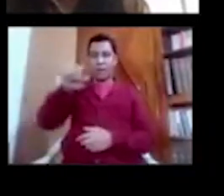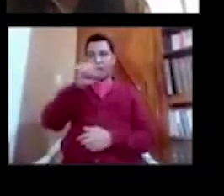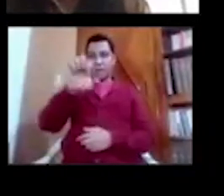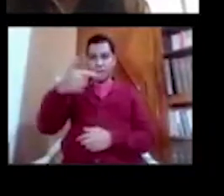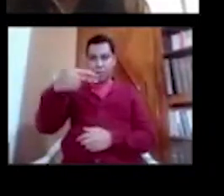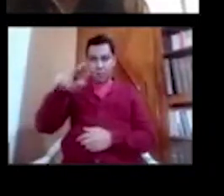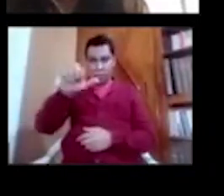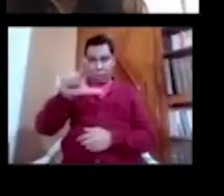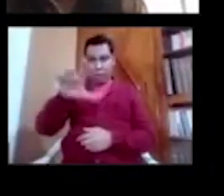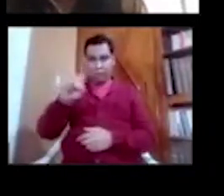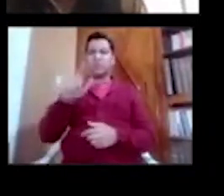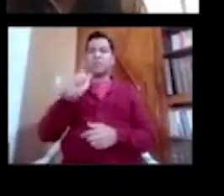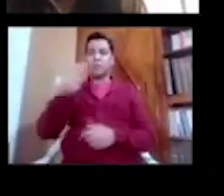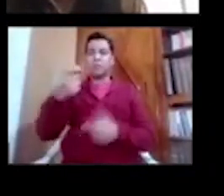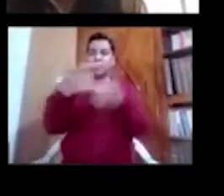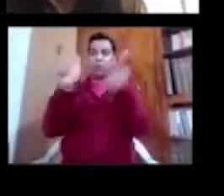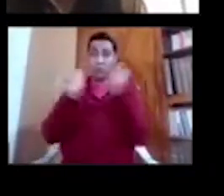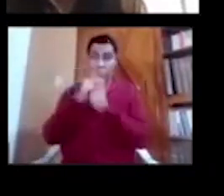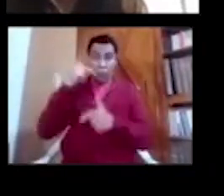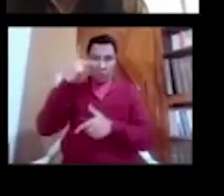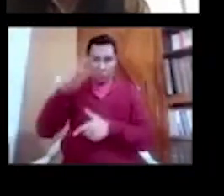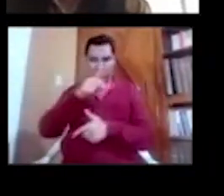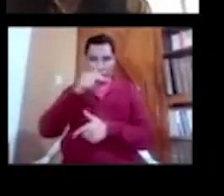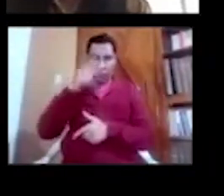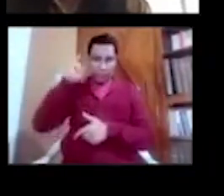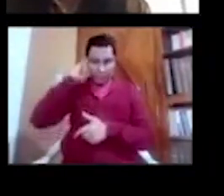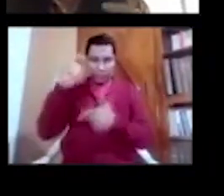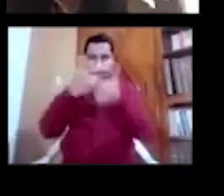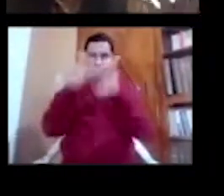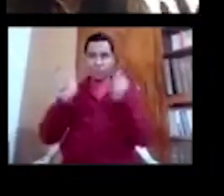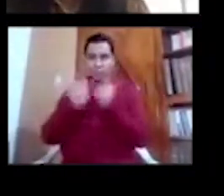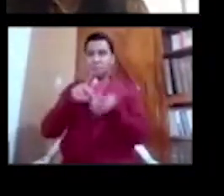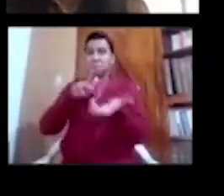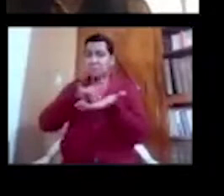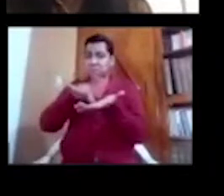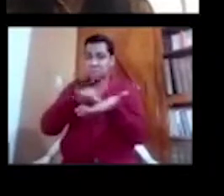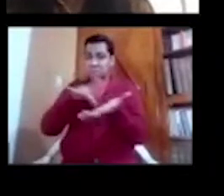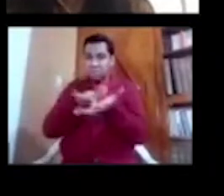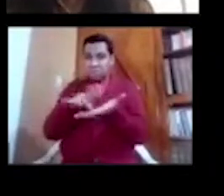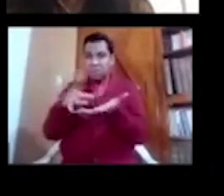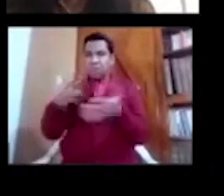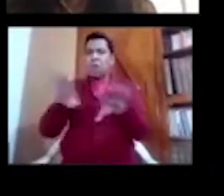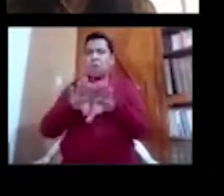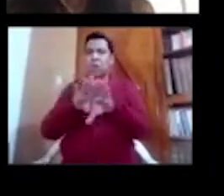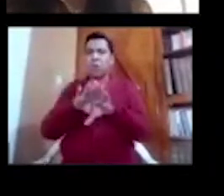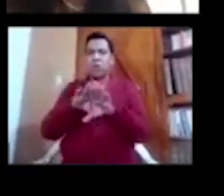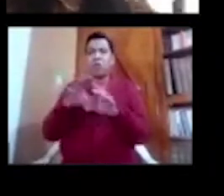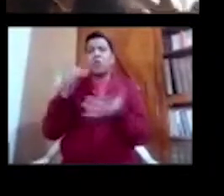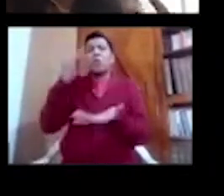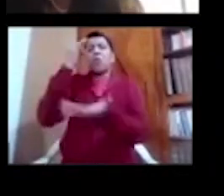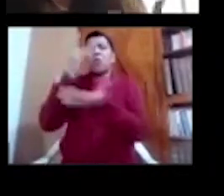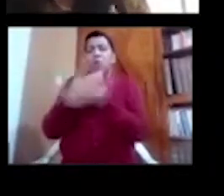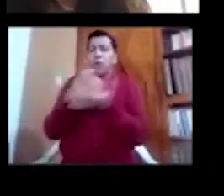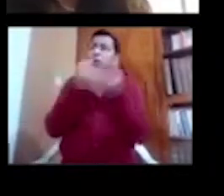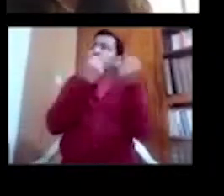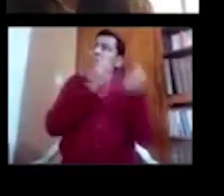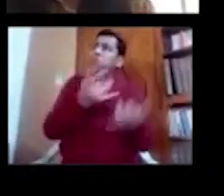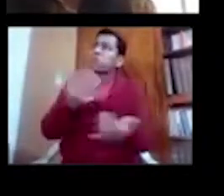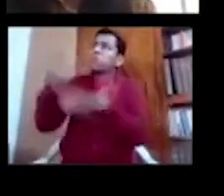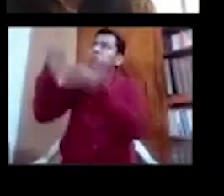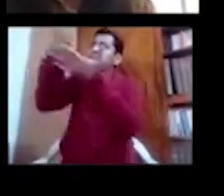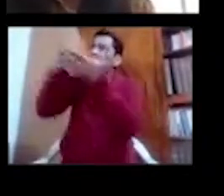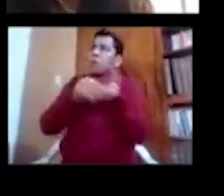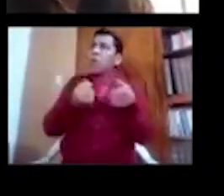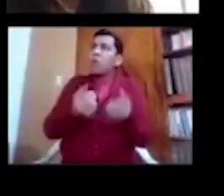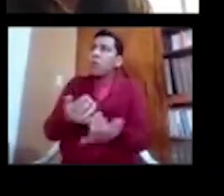que participar en ciertos rituales de guerra, algunos solamente rituales para obtener cautivos, otros sí con